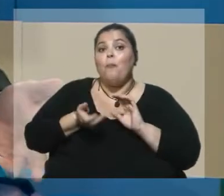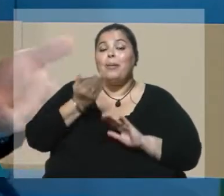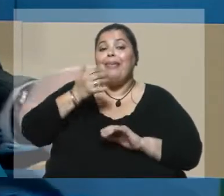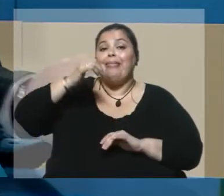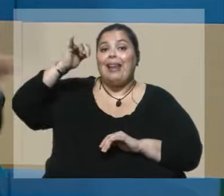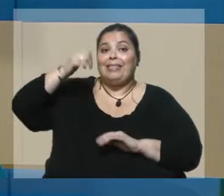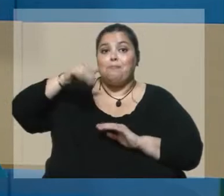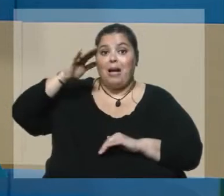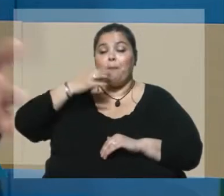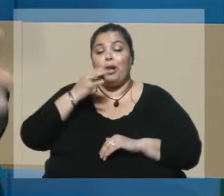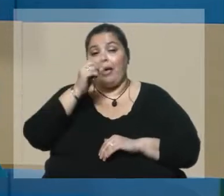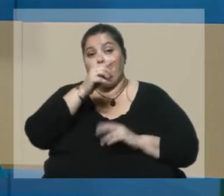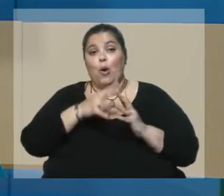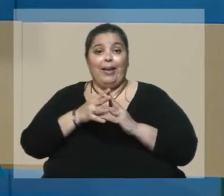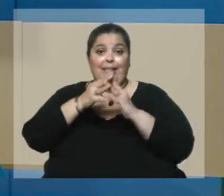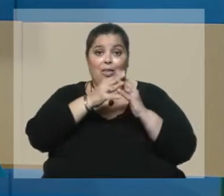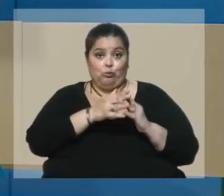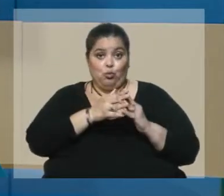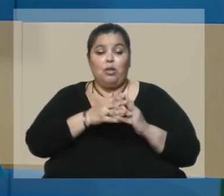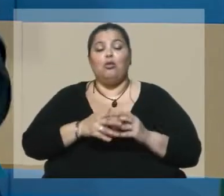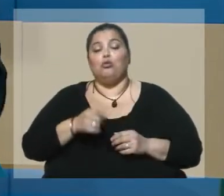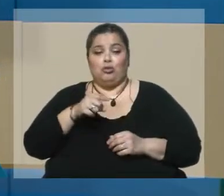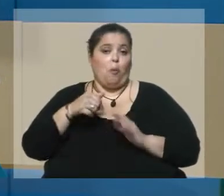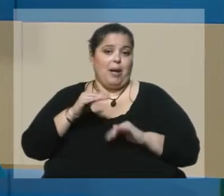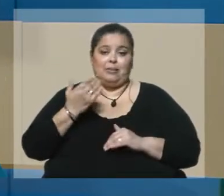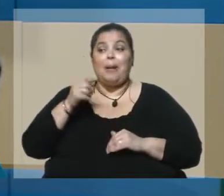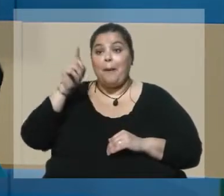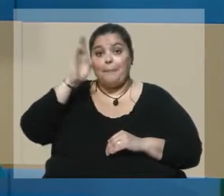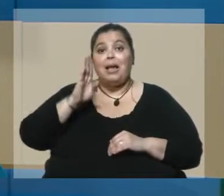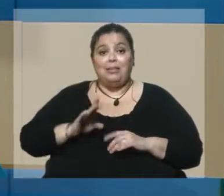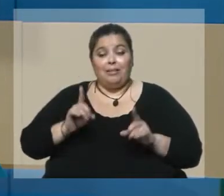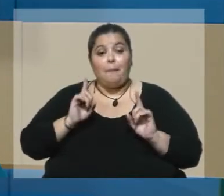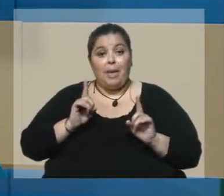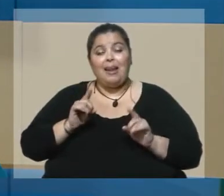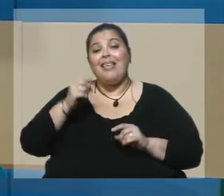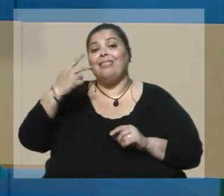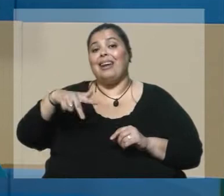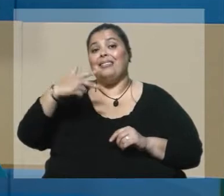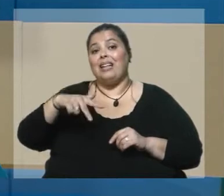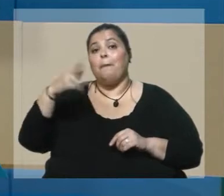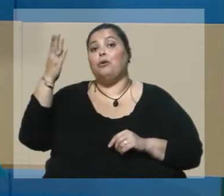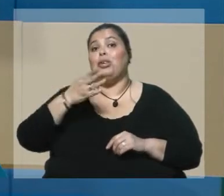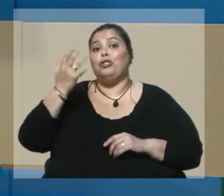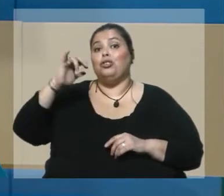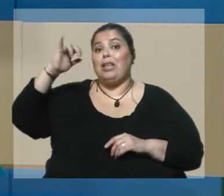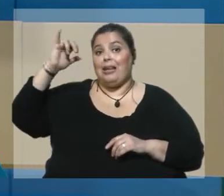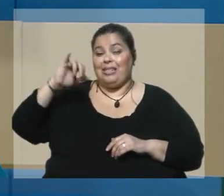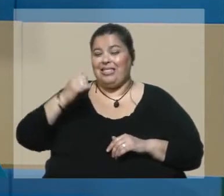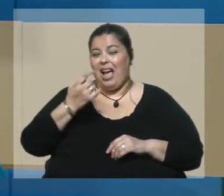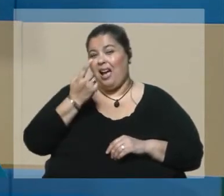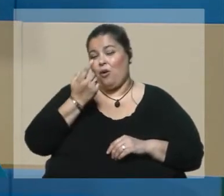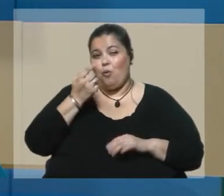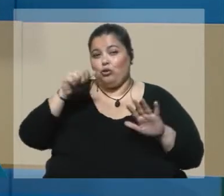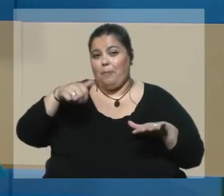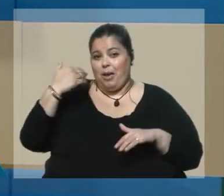bueno en caso de Estados Unidos más recientes es uno de ellos pero Brasil está con las tasas en 13% ya hace este casi medio año